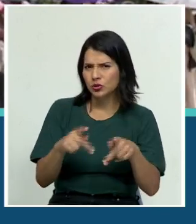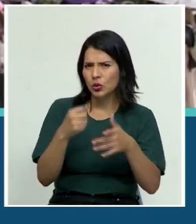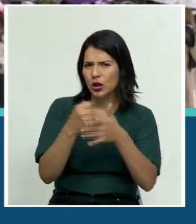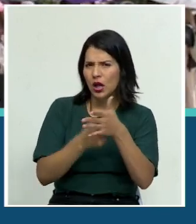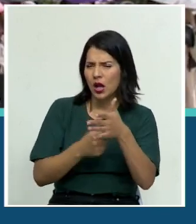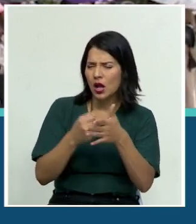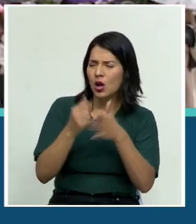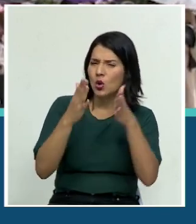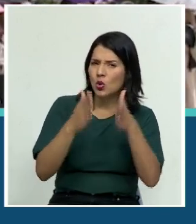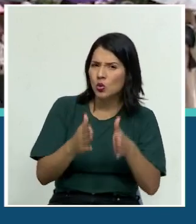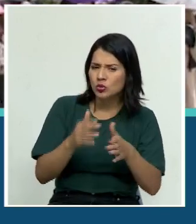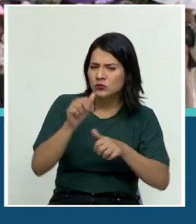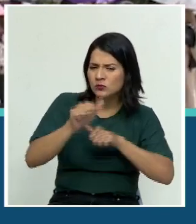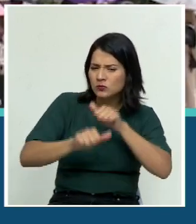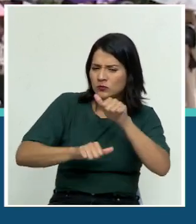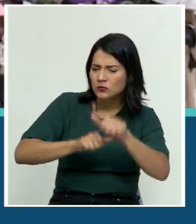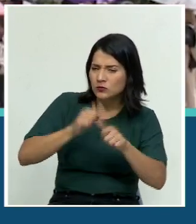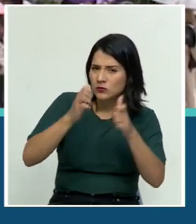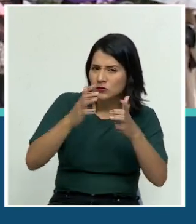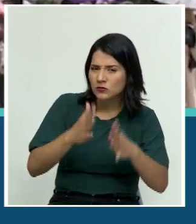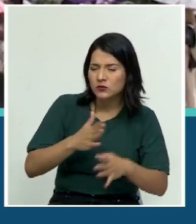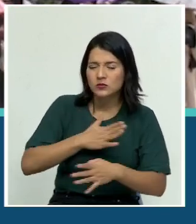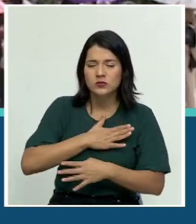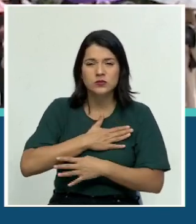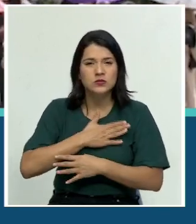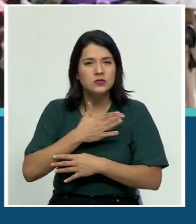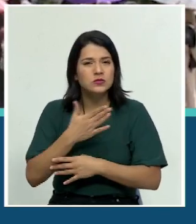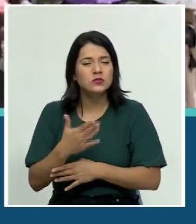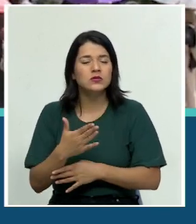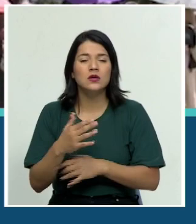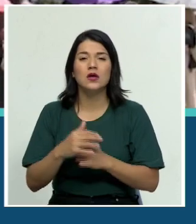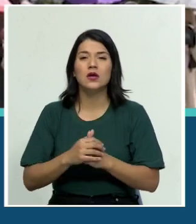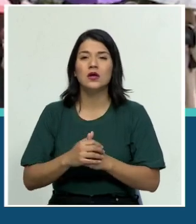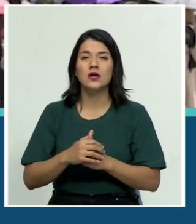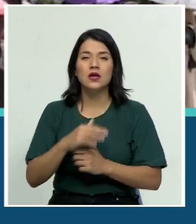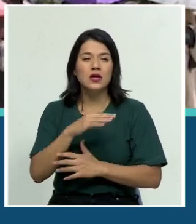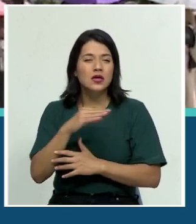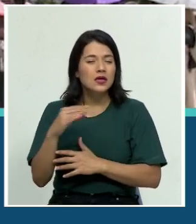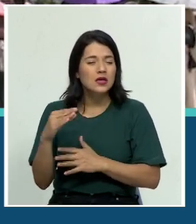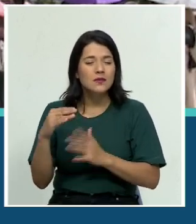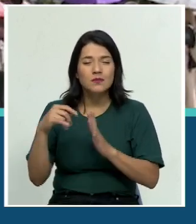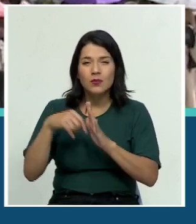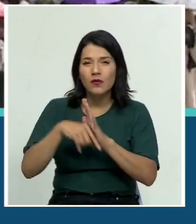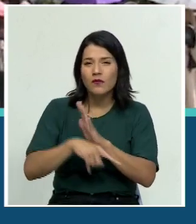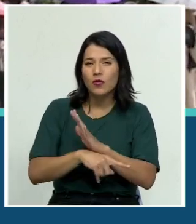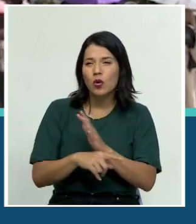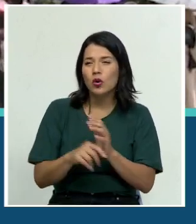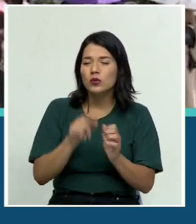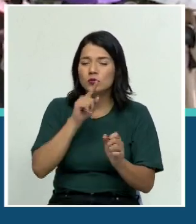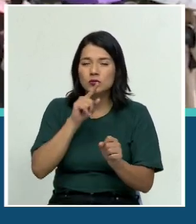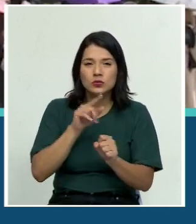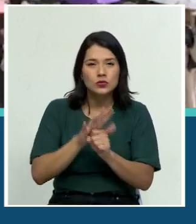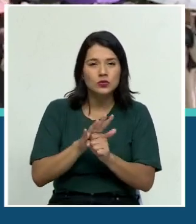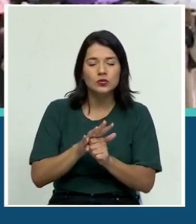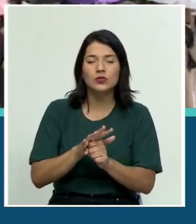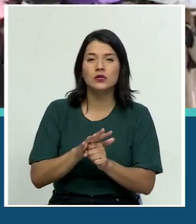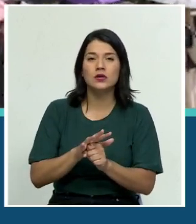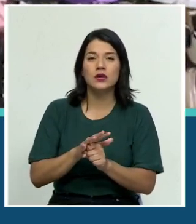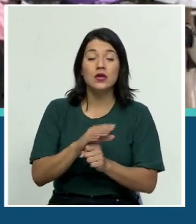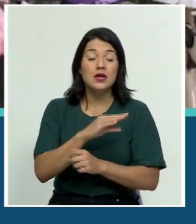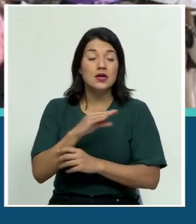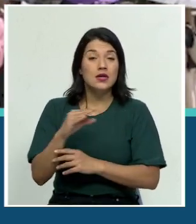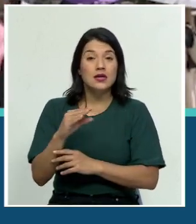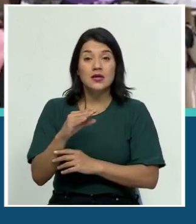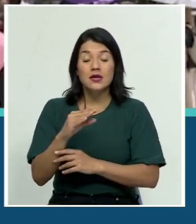luchadora, esmerada, totalmente, digámoslo así, profunda, comprometida, que